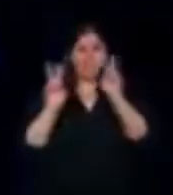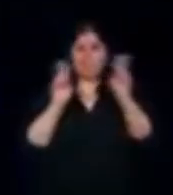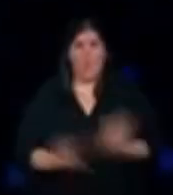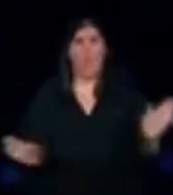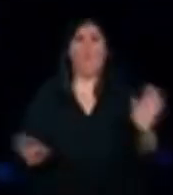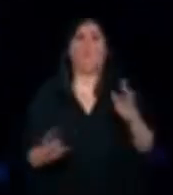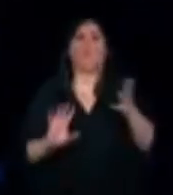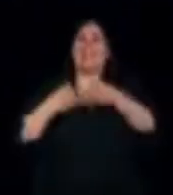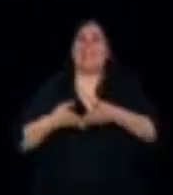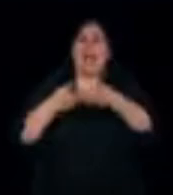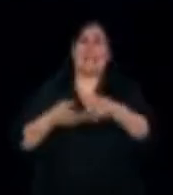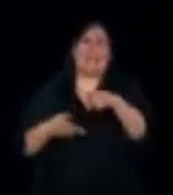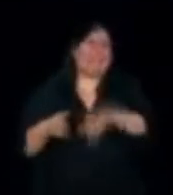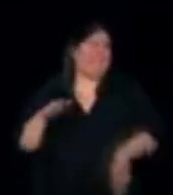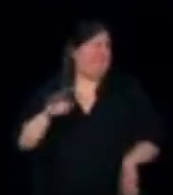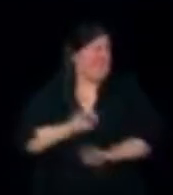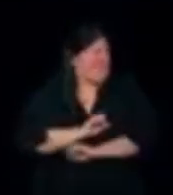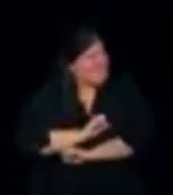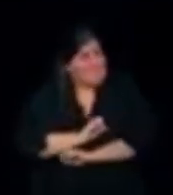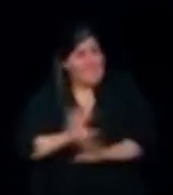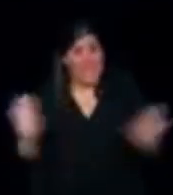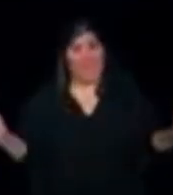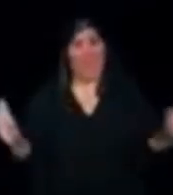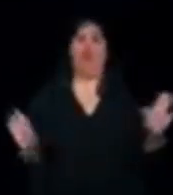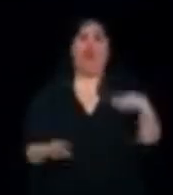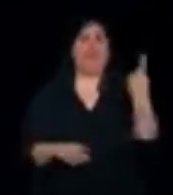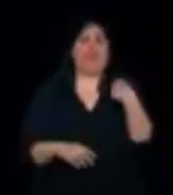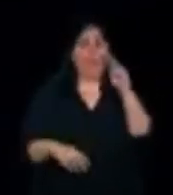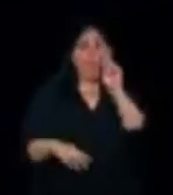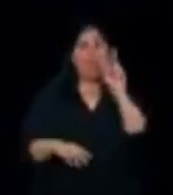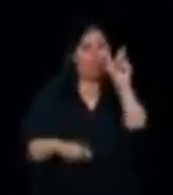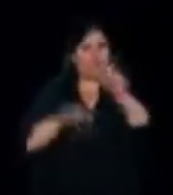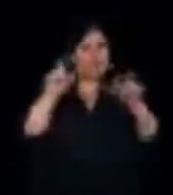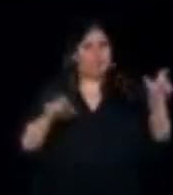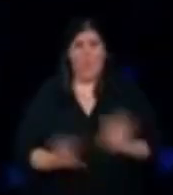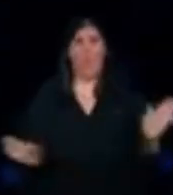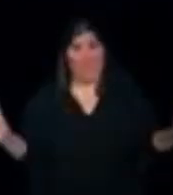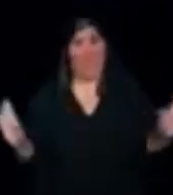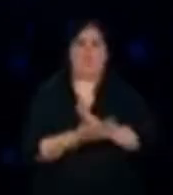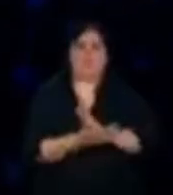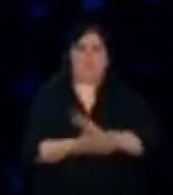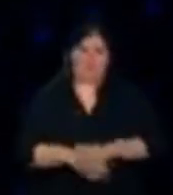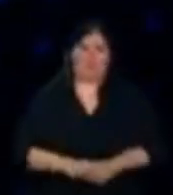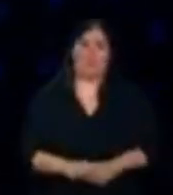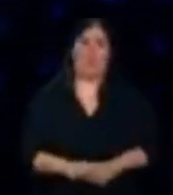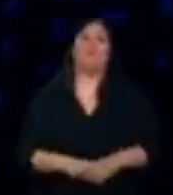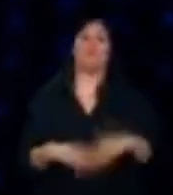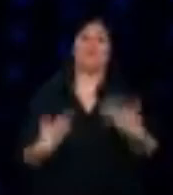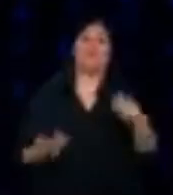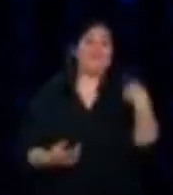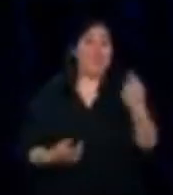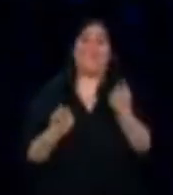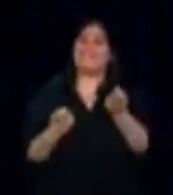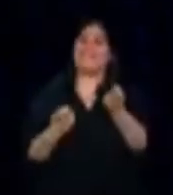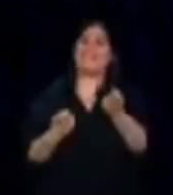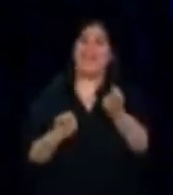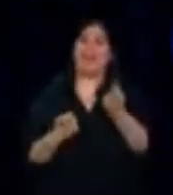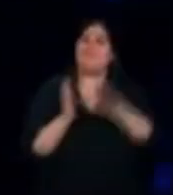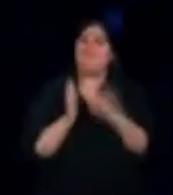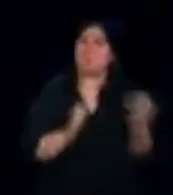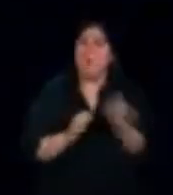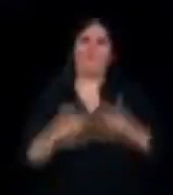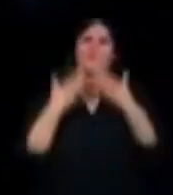parte y hoy vemos a los argentinos que no pueden pagar los caminos para eso necesitamos algo